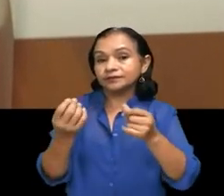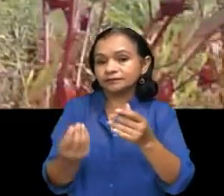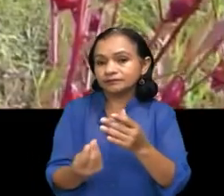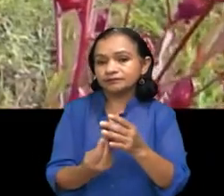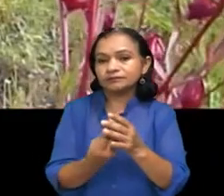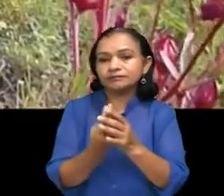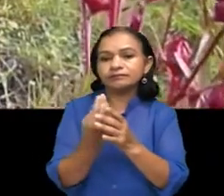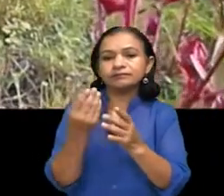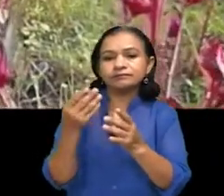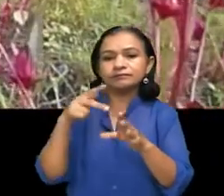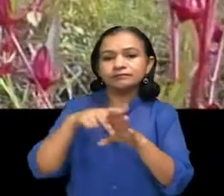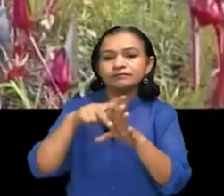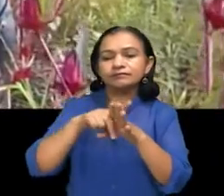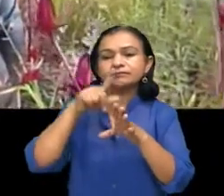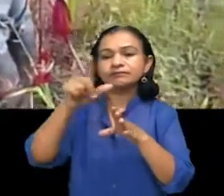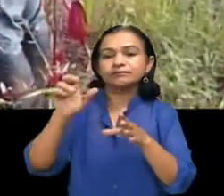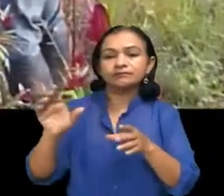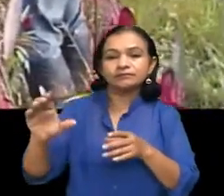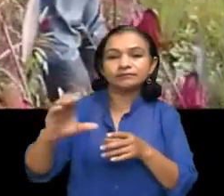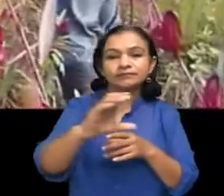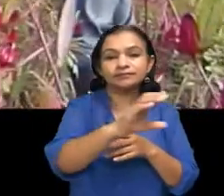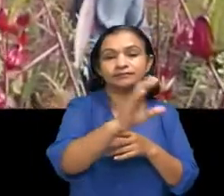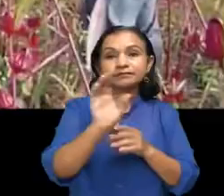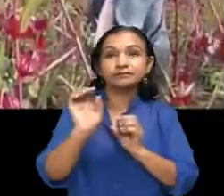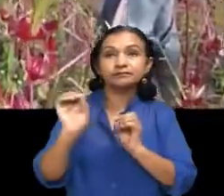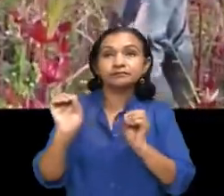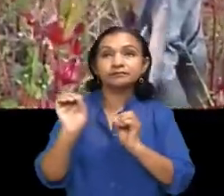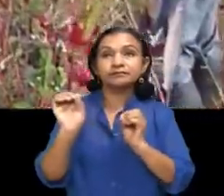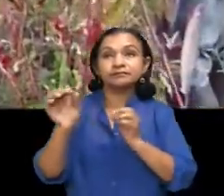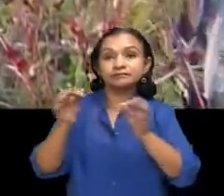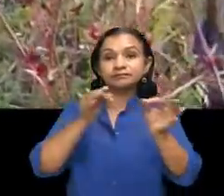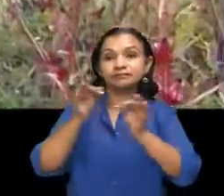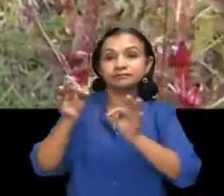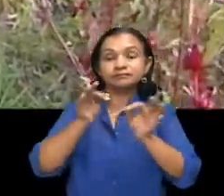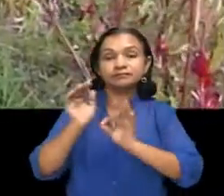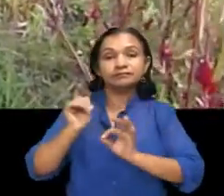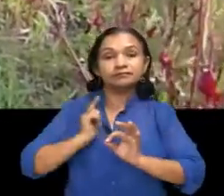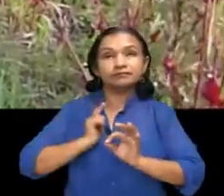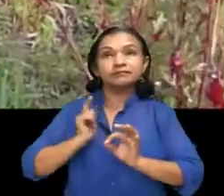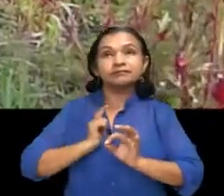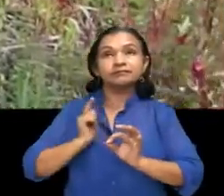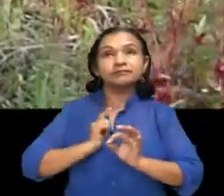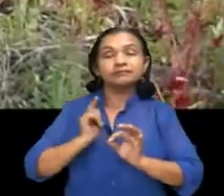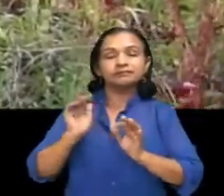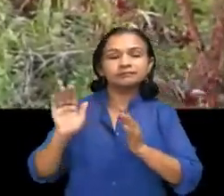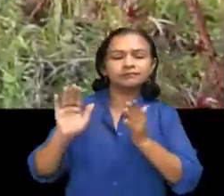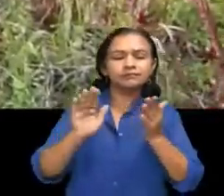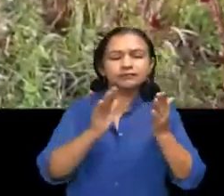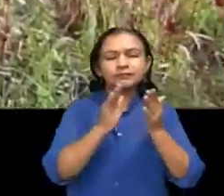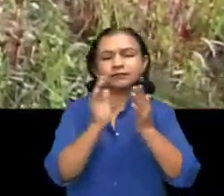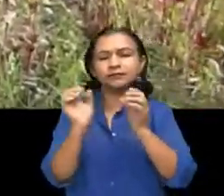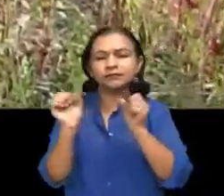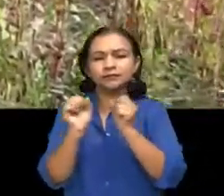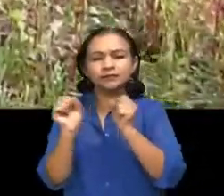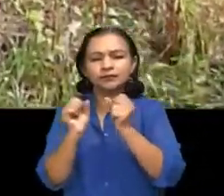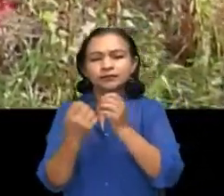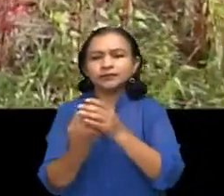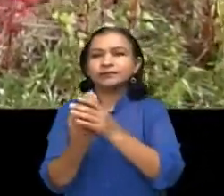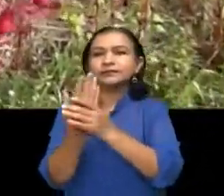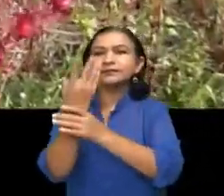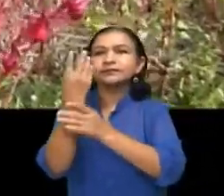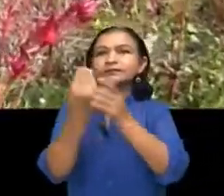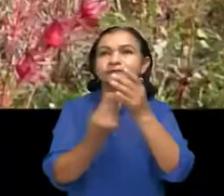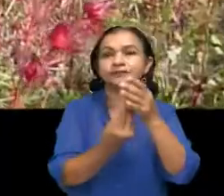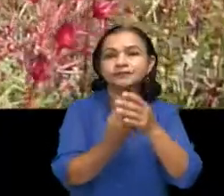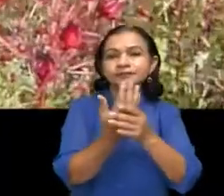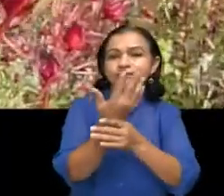cultivarla en su finca en Carazo, y como ella nos relató, esa zona tiene el microclima ideal para su cultivo y nos